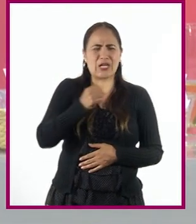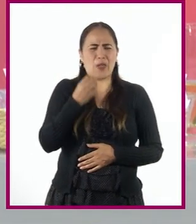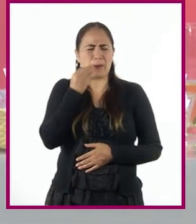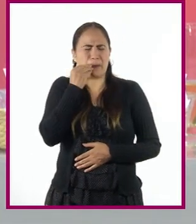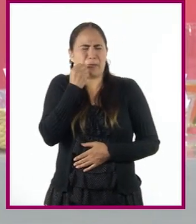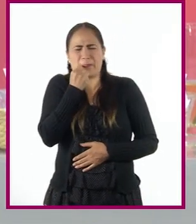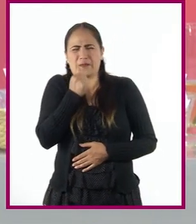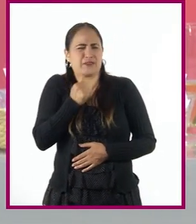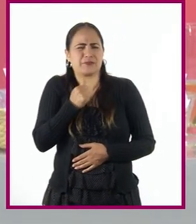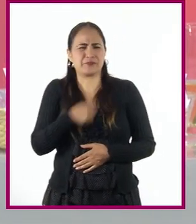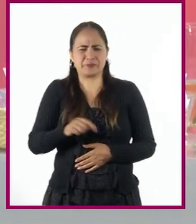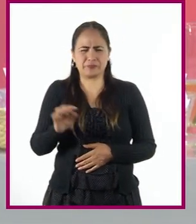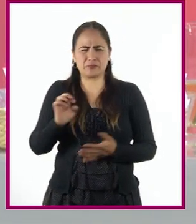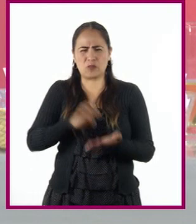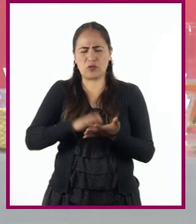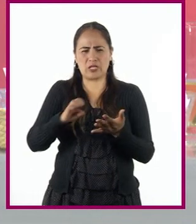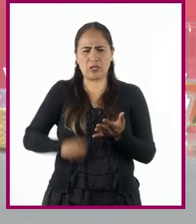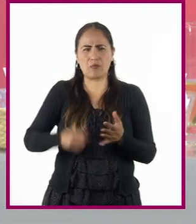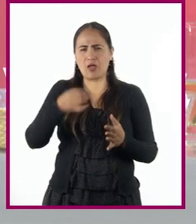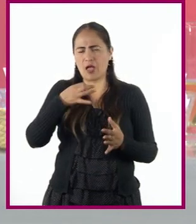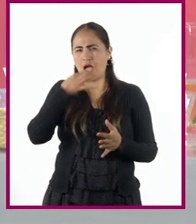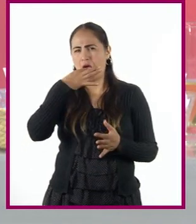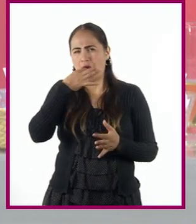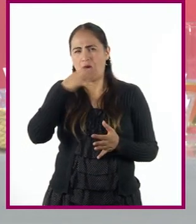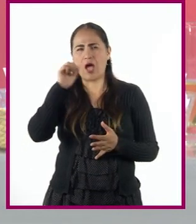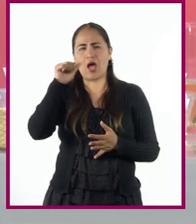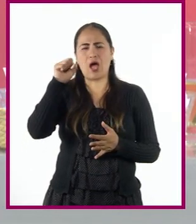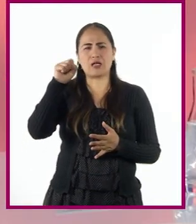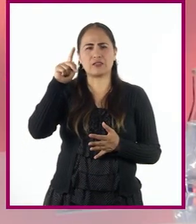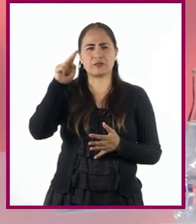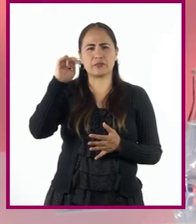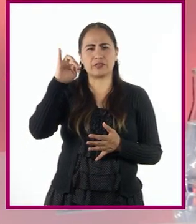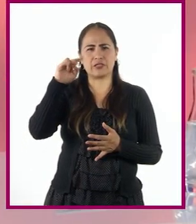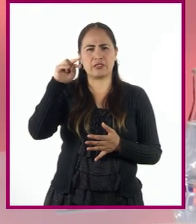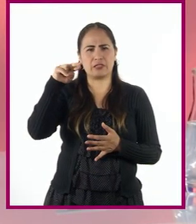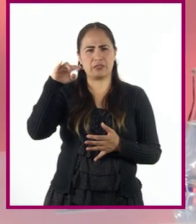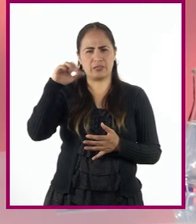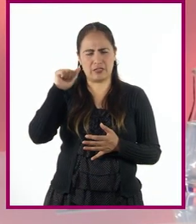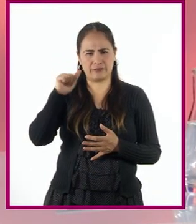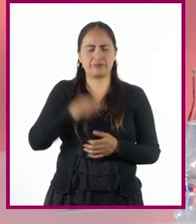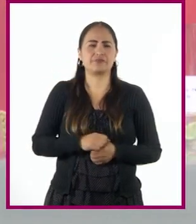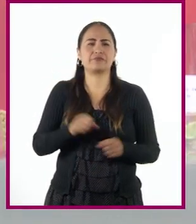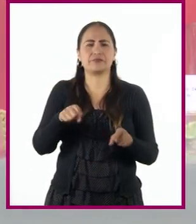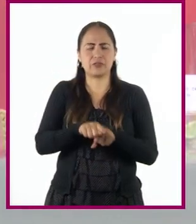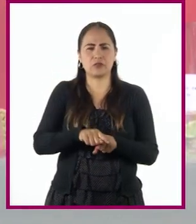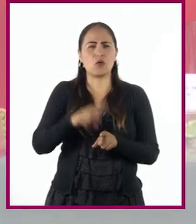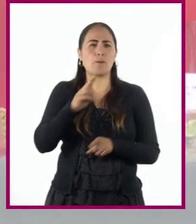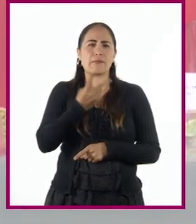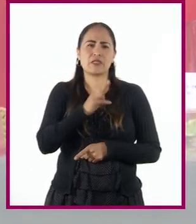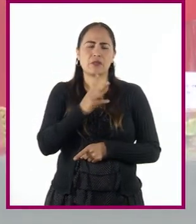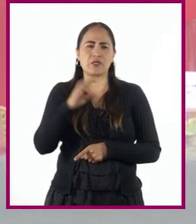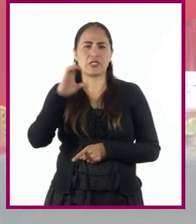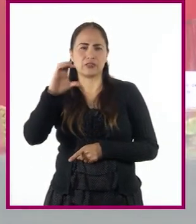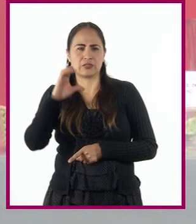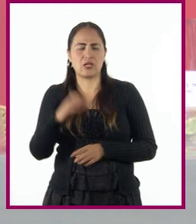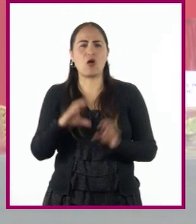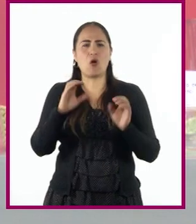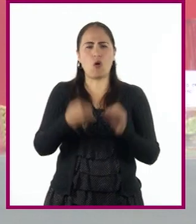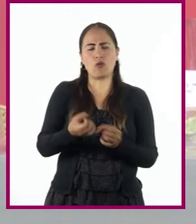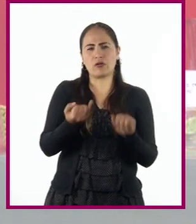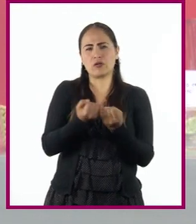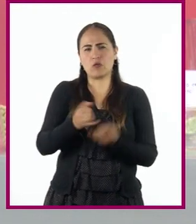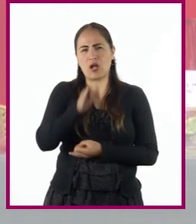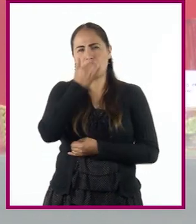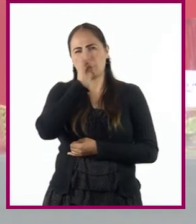algunas medicinas, como la aspirina o el ácido ascórbico, vitamina C, así como también en algunas bebidas alcohólicas como los